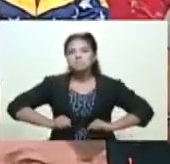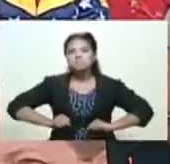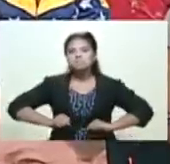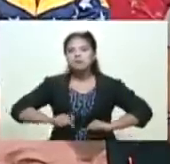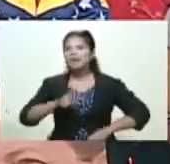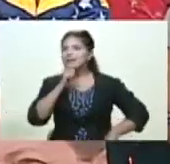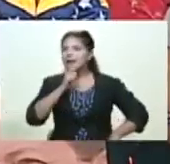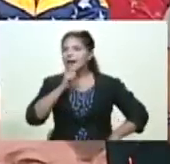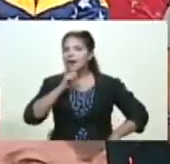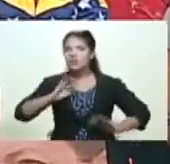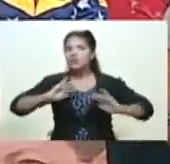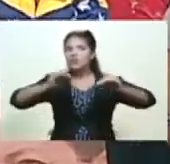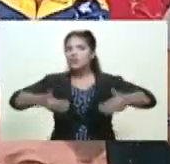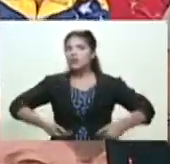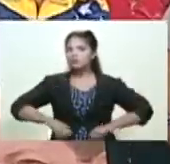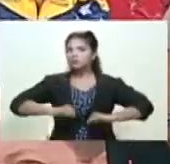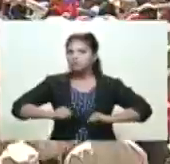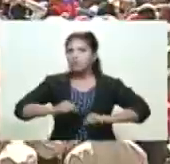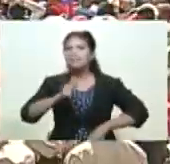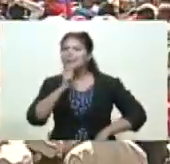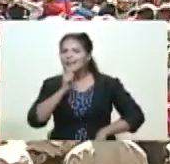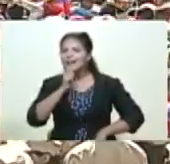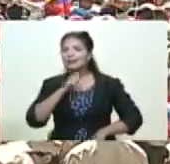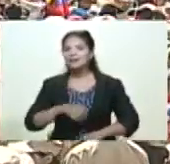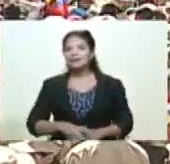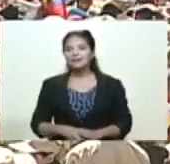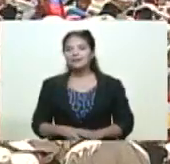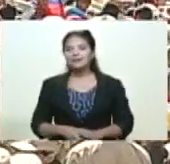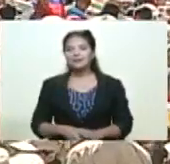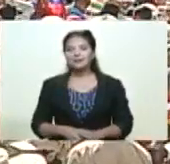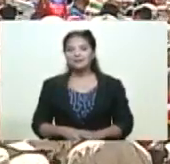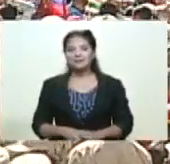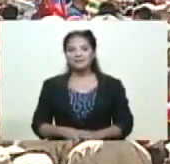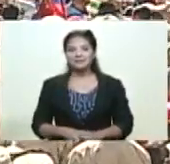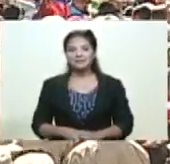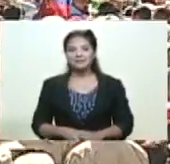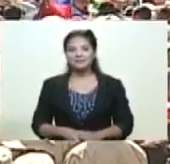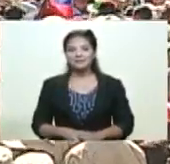El que tenga la barriga más prensada.